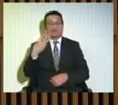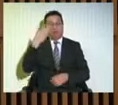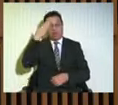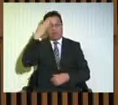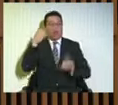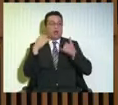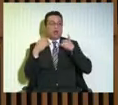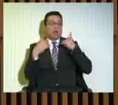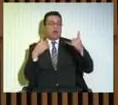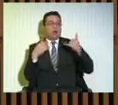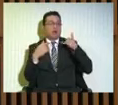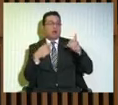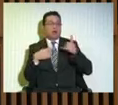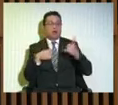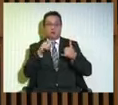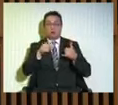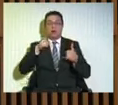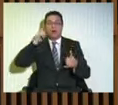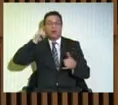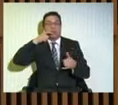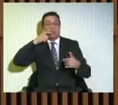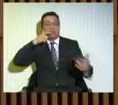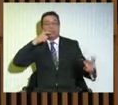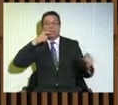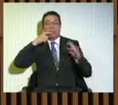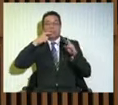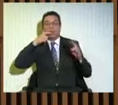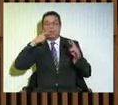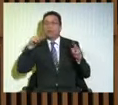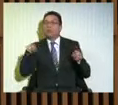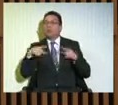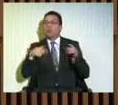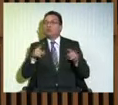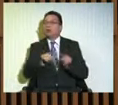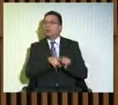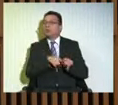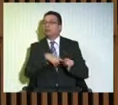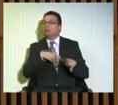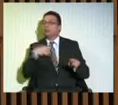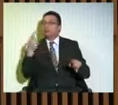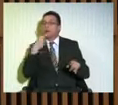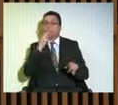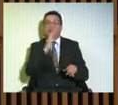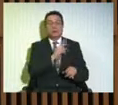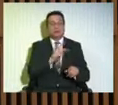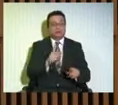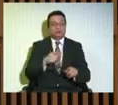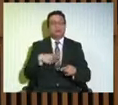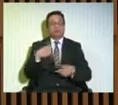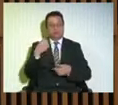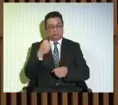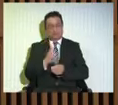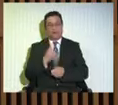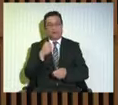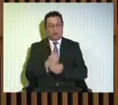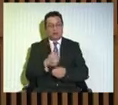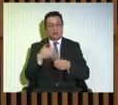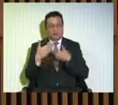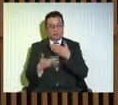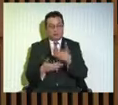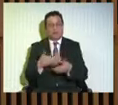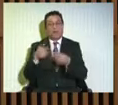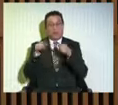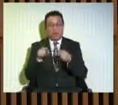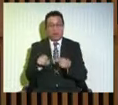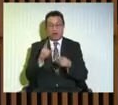llamando en la central y lo único que he hecho es escuchar música. Eso lo vamos a cambiar, eso lo estamos trabajando y eso va a